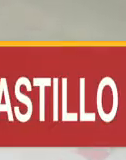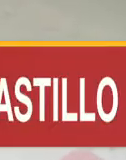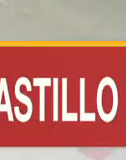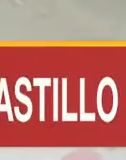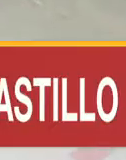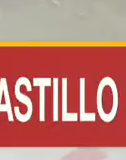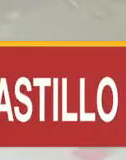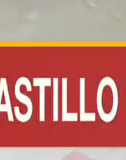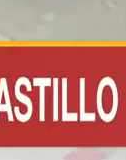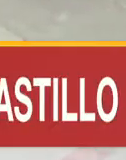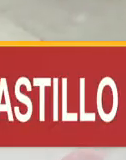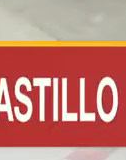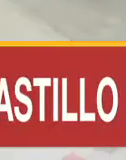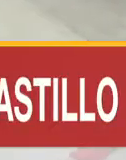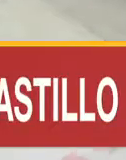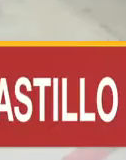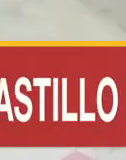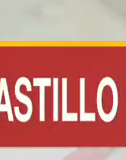lamentándolo.